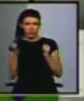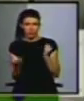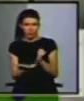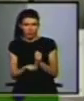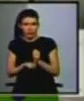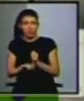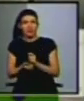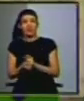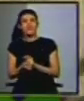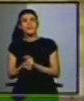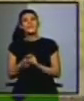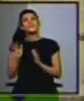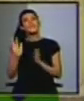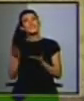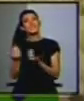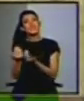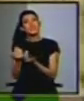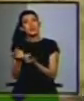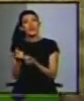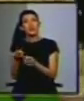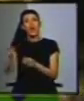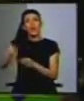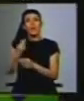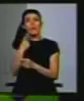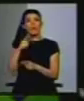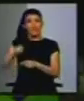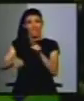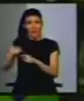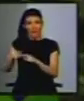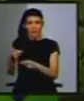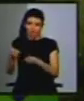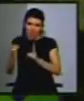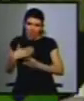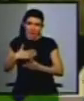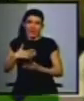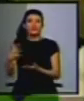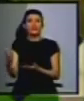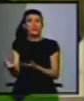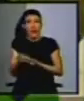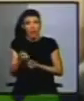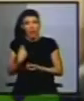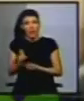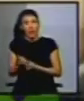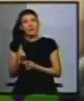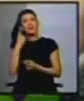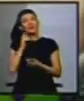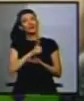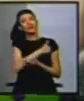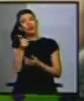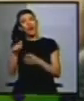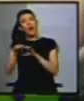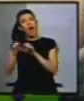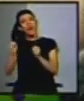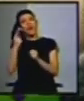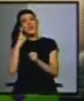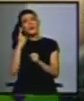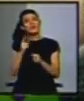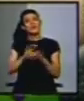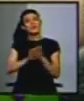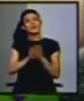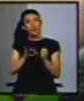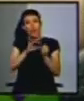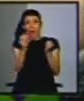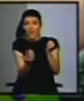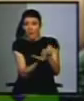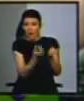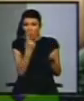esperaban recuperar además los dineros por los derechos del terreno, todos coincidieron en que la mejor decisión era entregarle esos